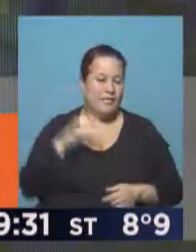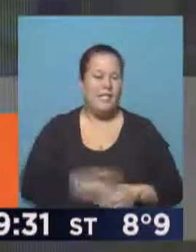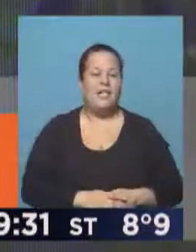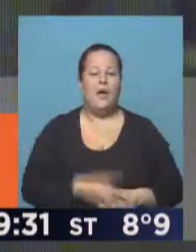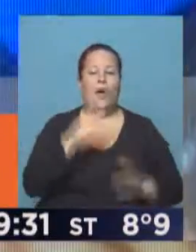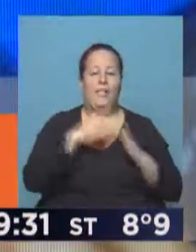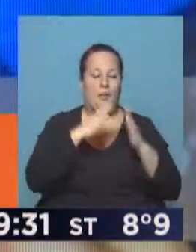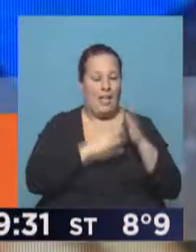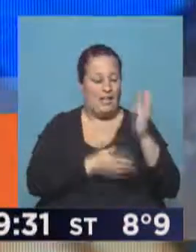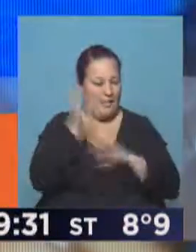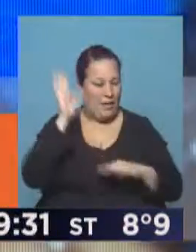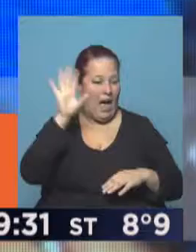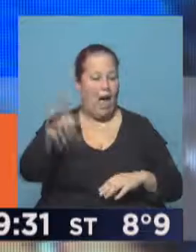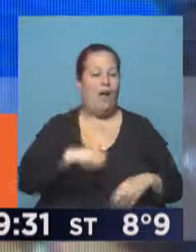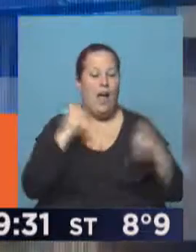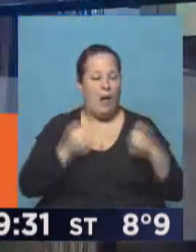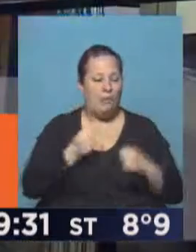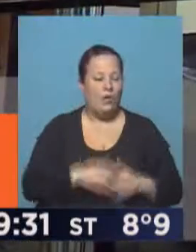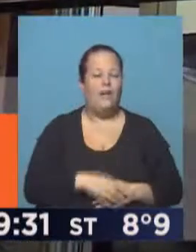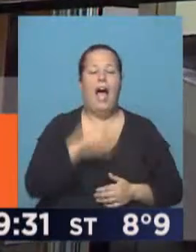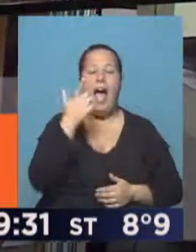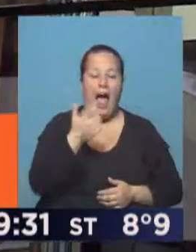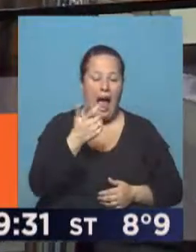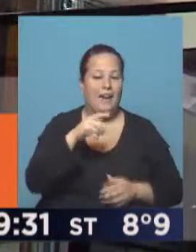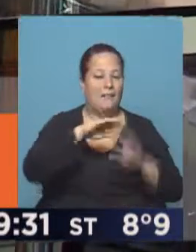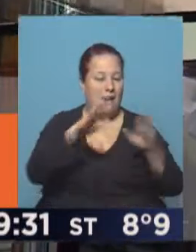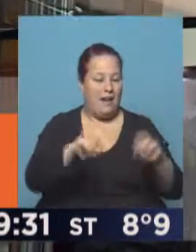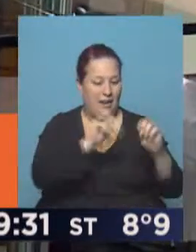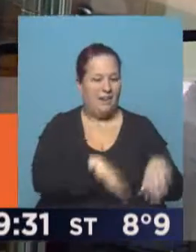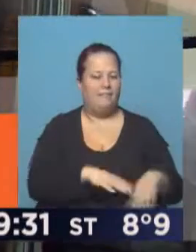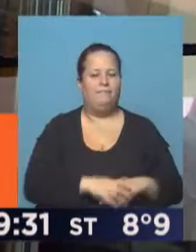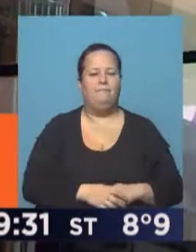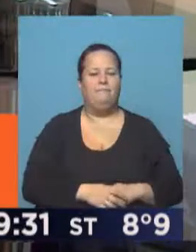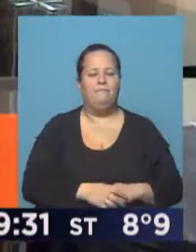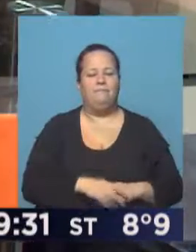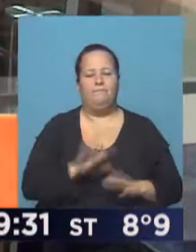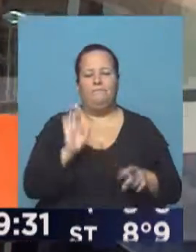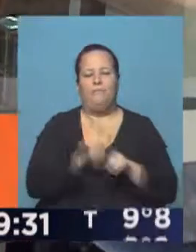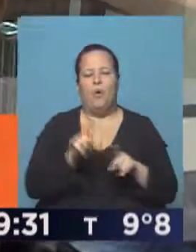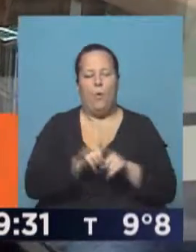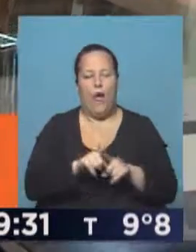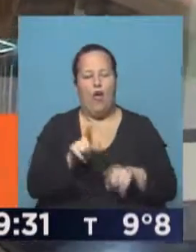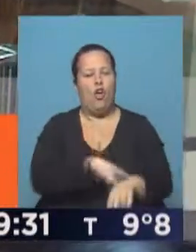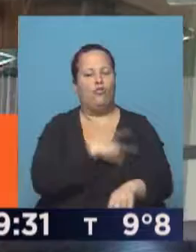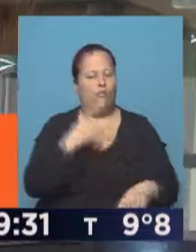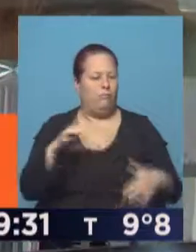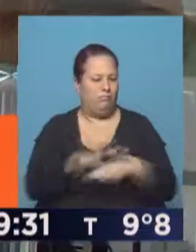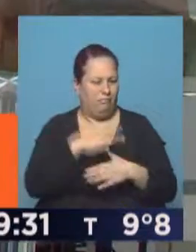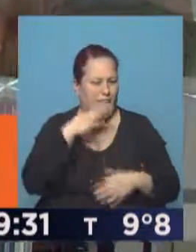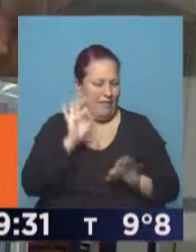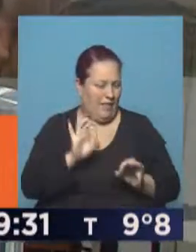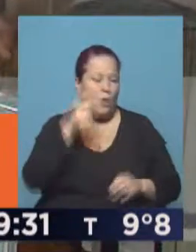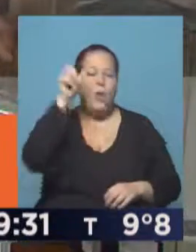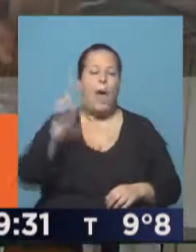sale de la casa y va a agarrar el auto, el arma en el cantero, es absolutamente un hábito perfectamente entendible